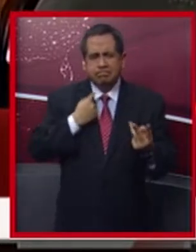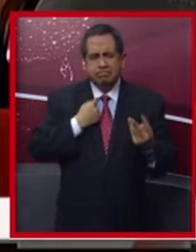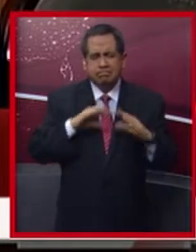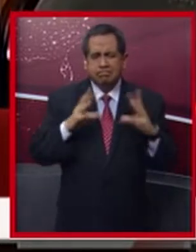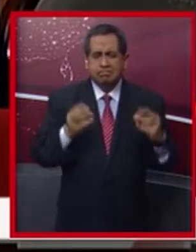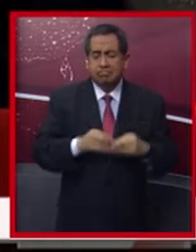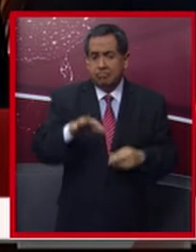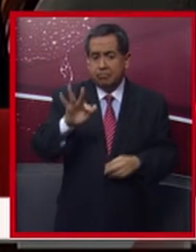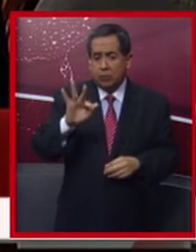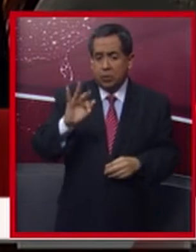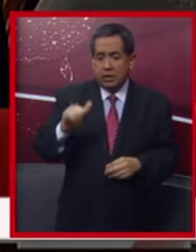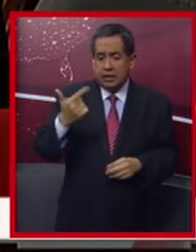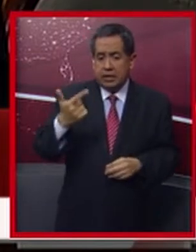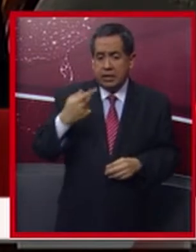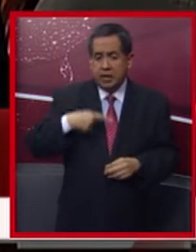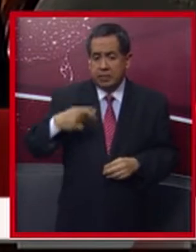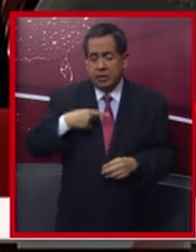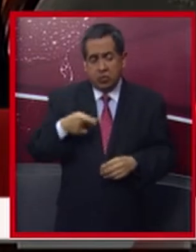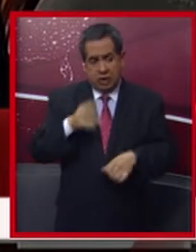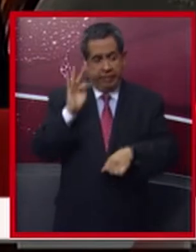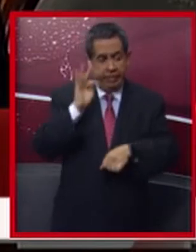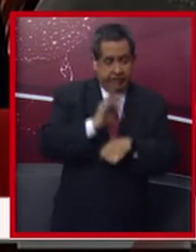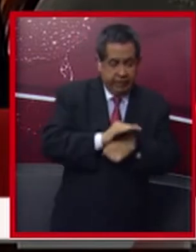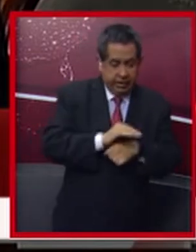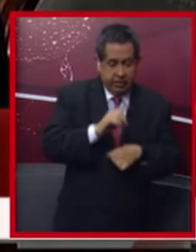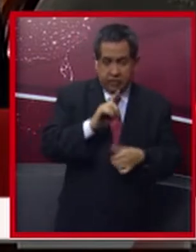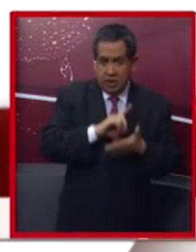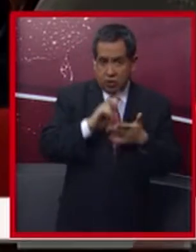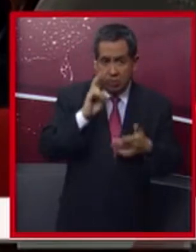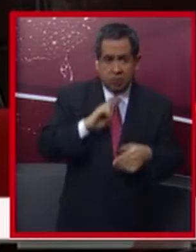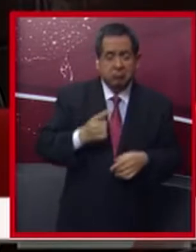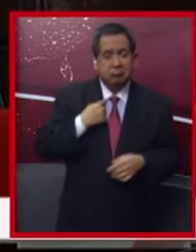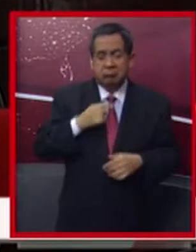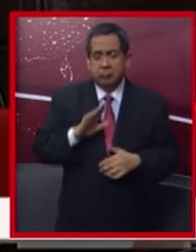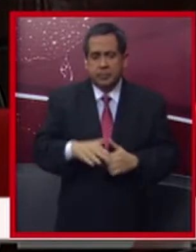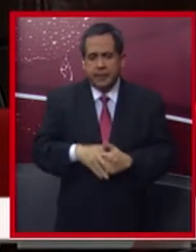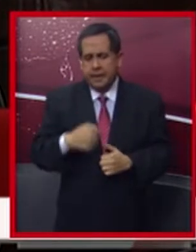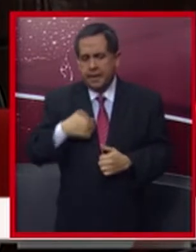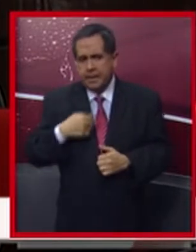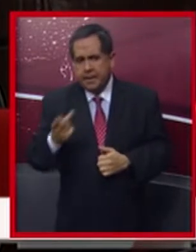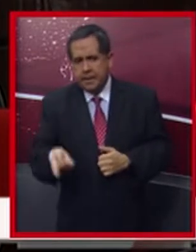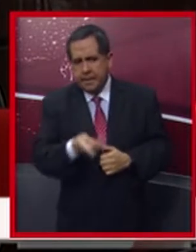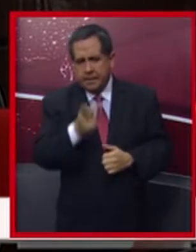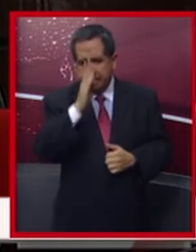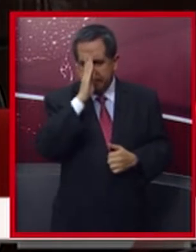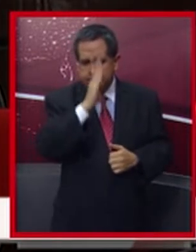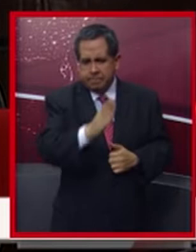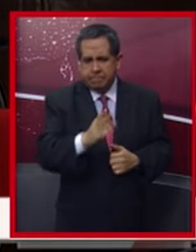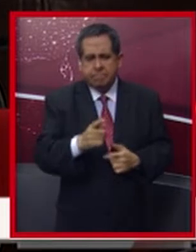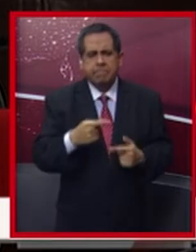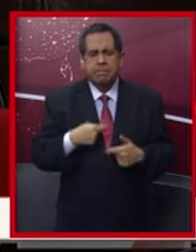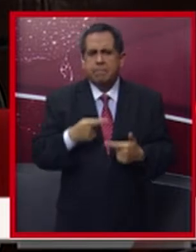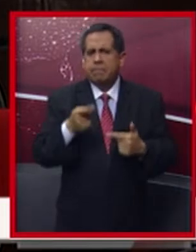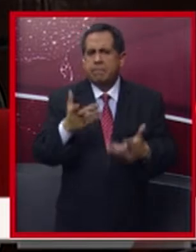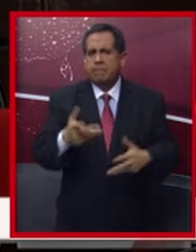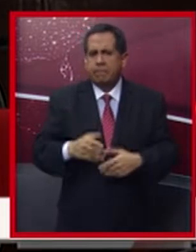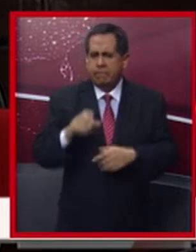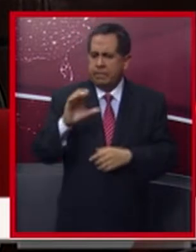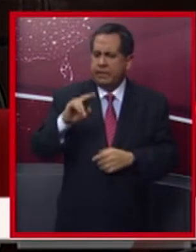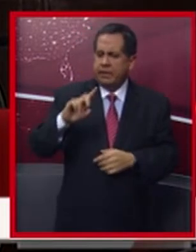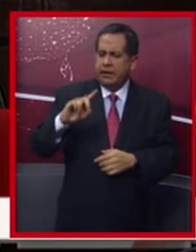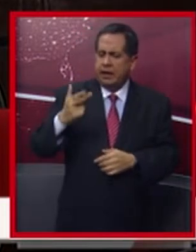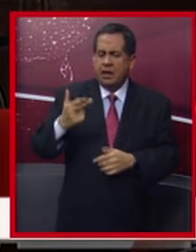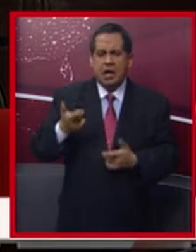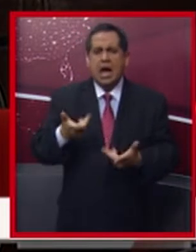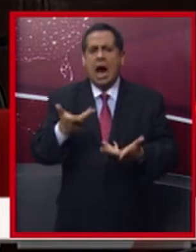47 personas defensores de los derechos. Le pregunto, ¿qué ha hecho la Comisión Nacional de